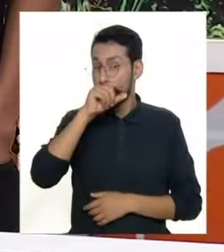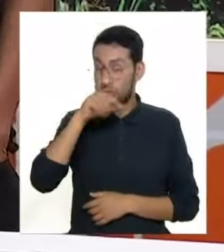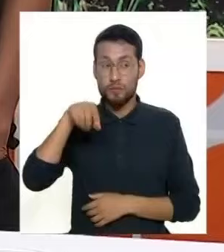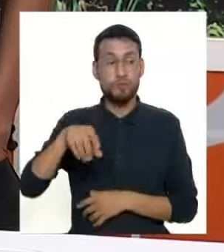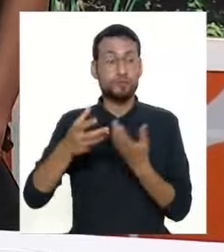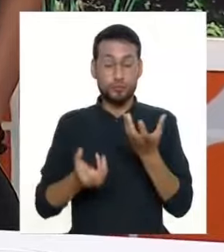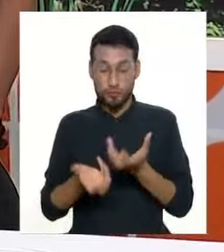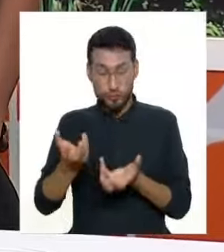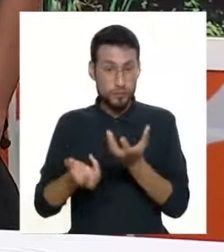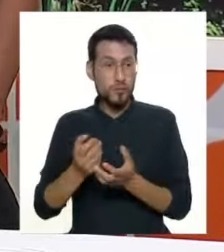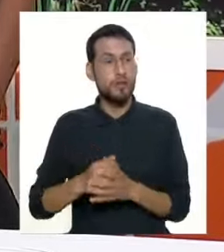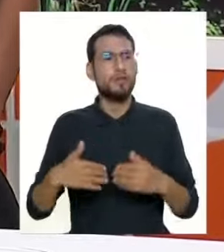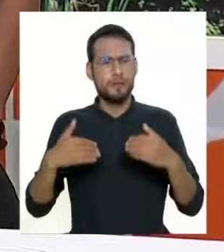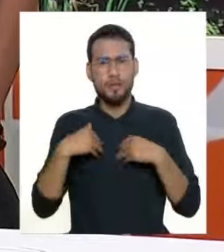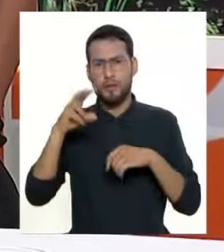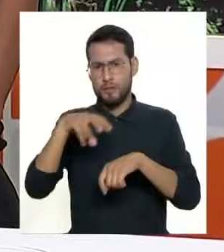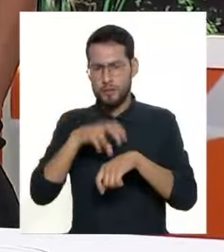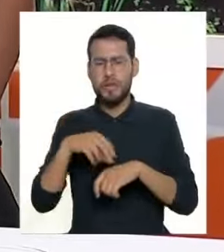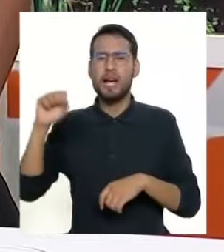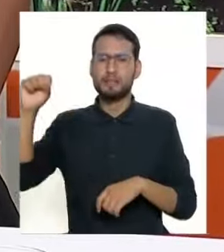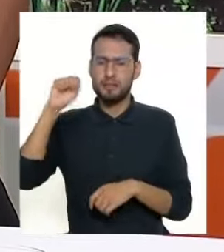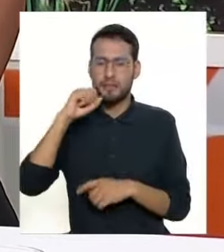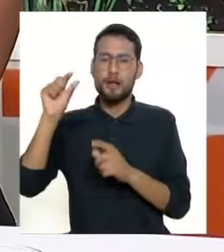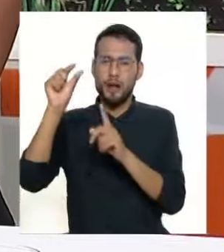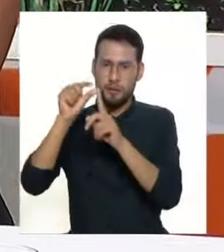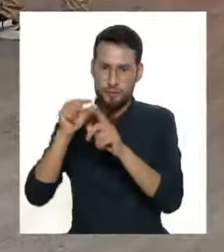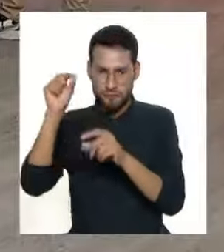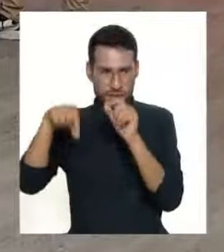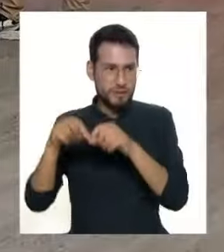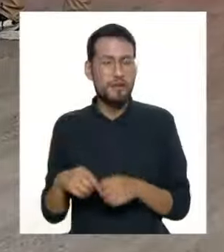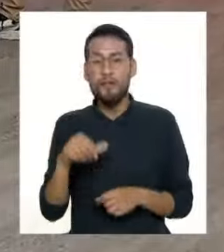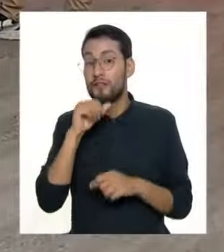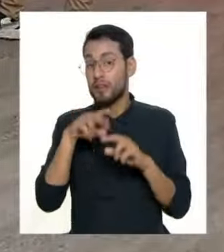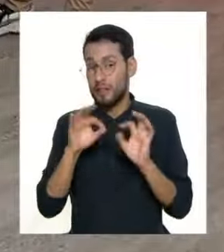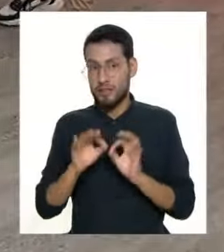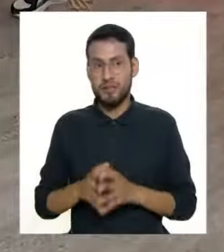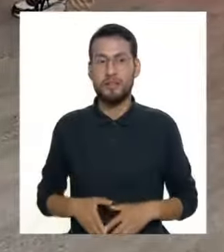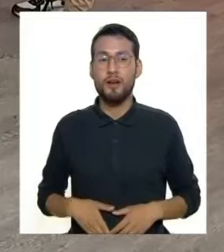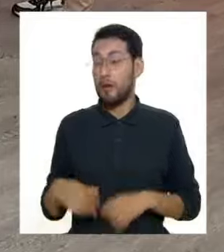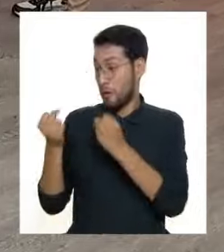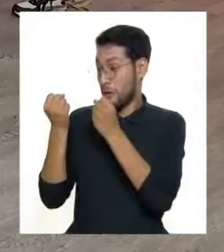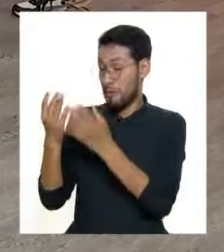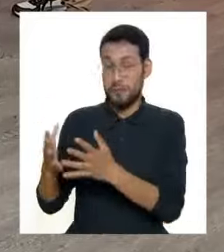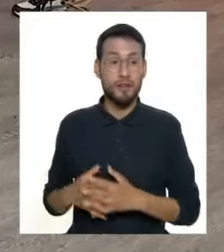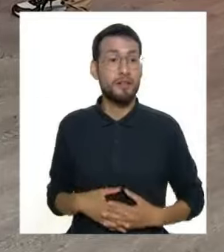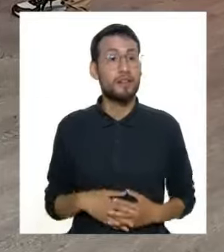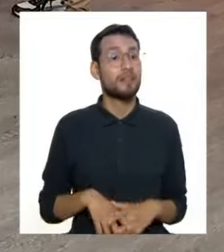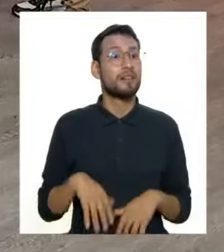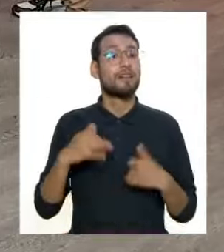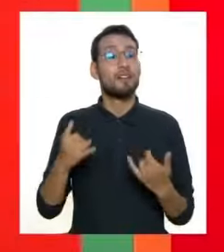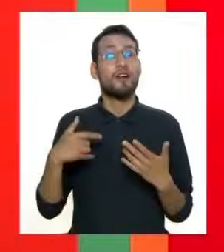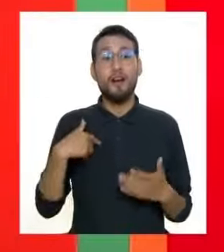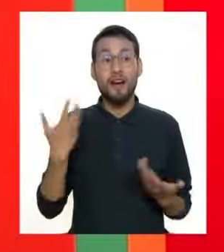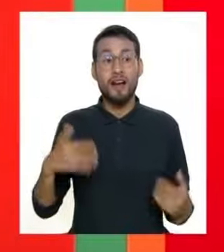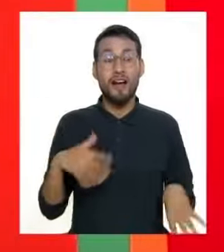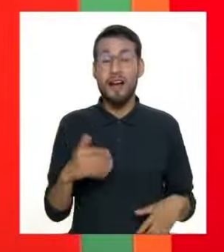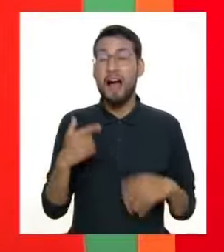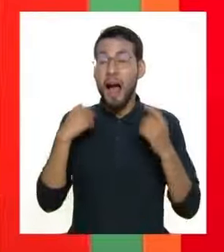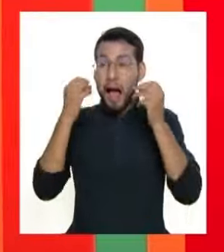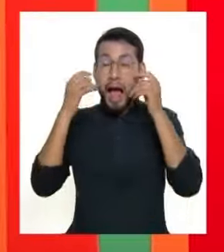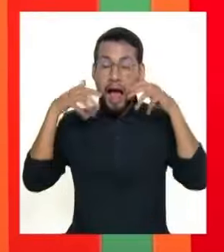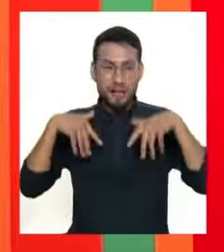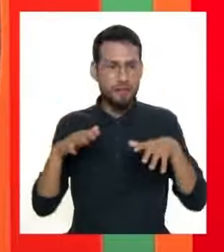termine su cocción y he terminado con papas, zanahoria y alverjita. Todavía no le he hecho sala, le he hecho un poco más. Ok, mi querido Piso. Voy a llorar, estoy a punto de llorar. No,